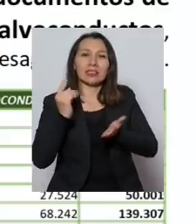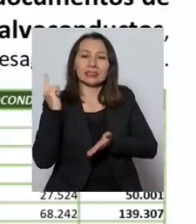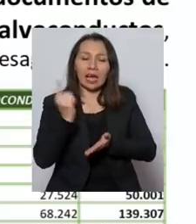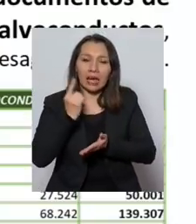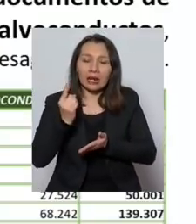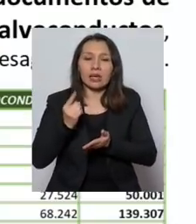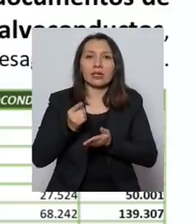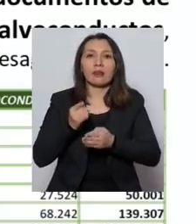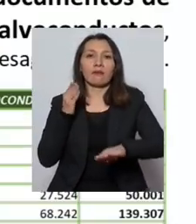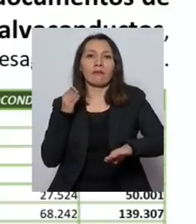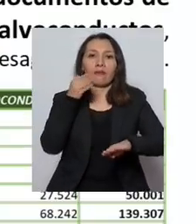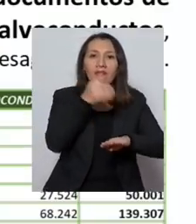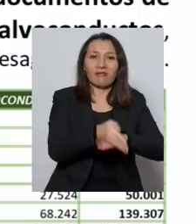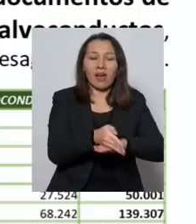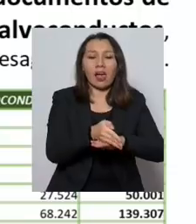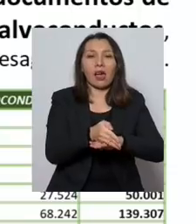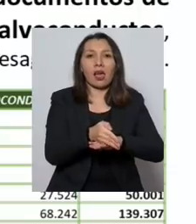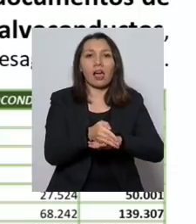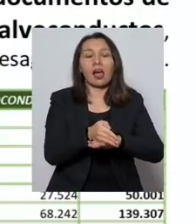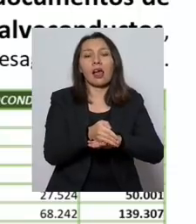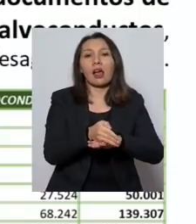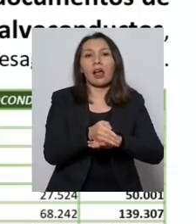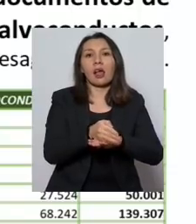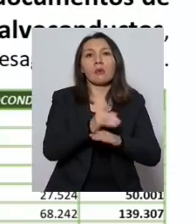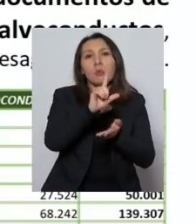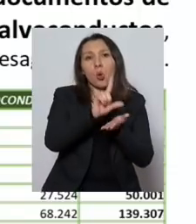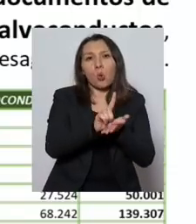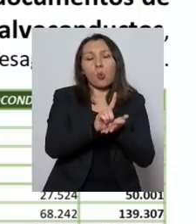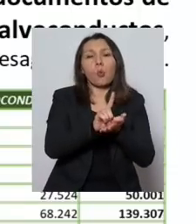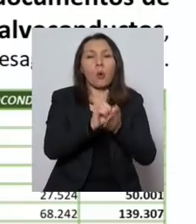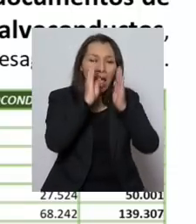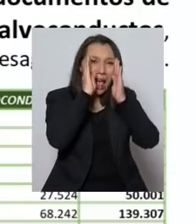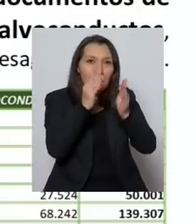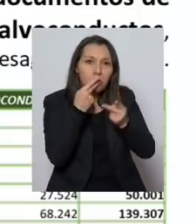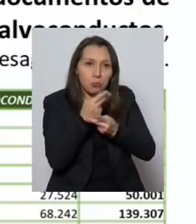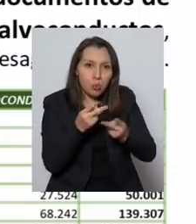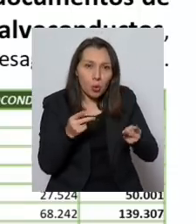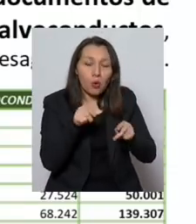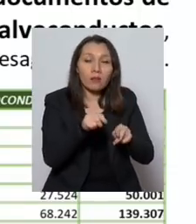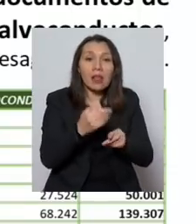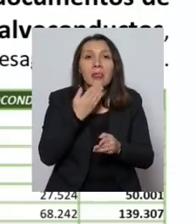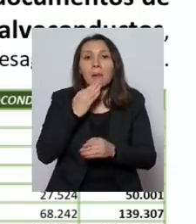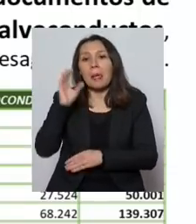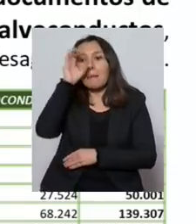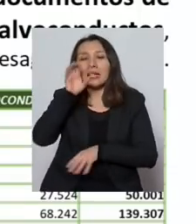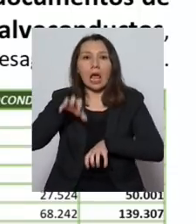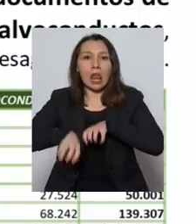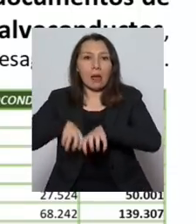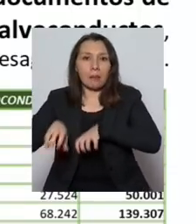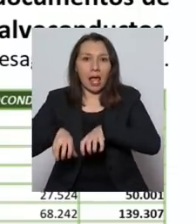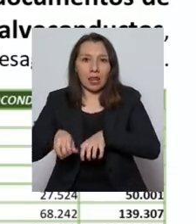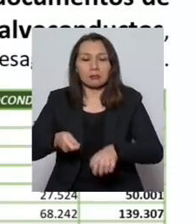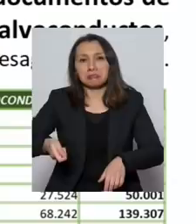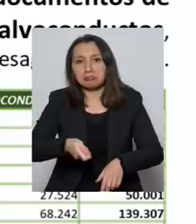generales, asistir a los centros de atención pública y los paseos de mascotas.